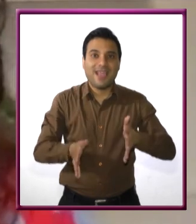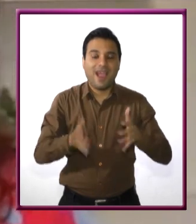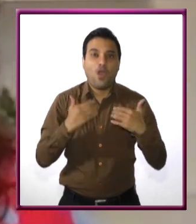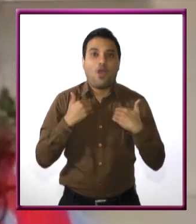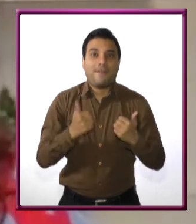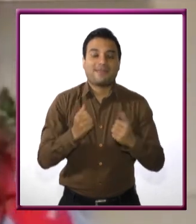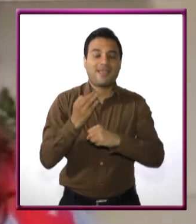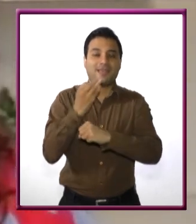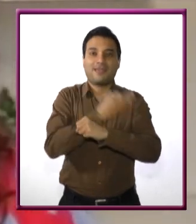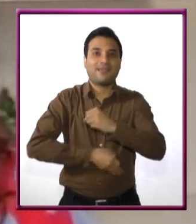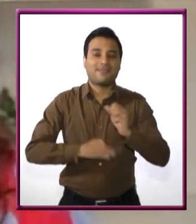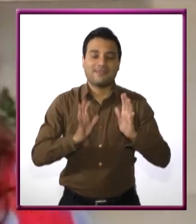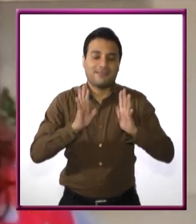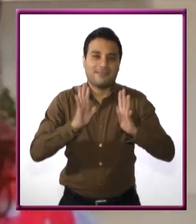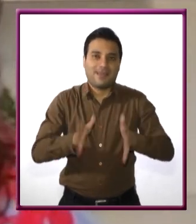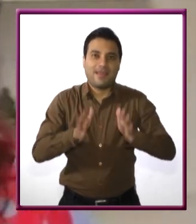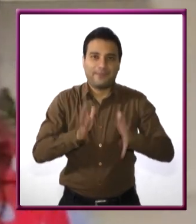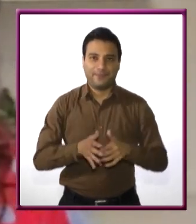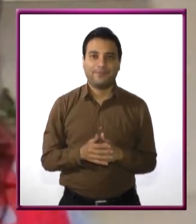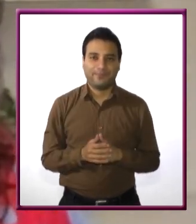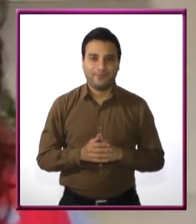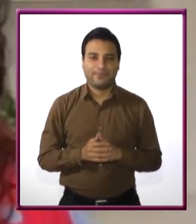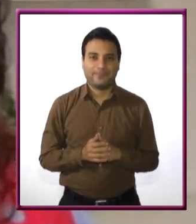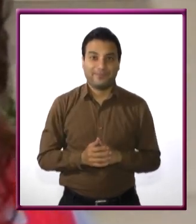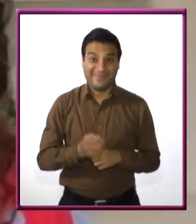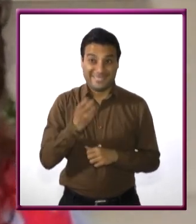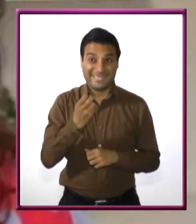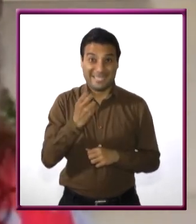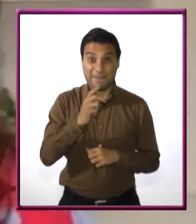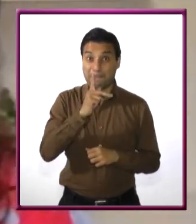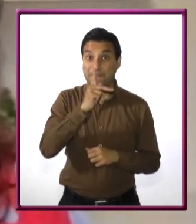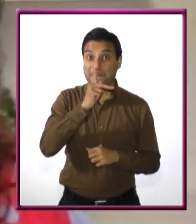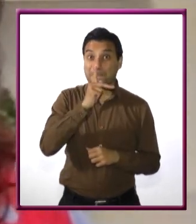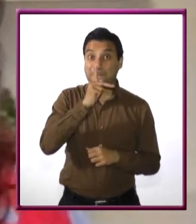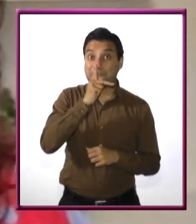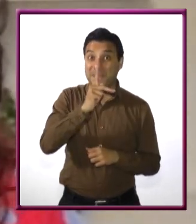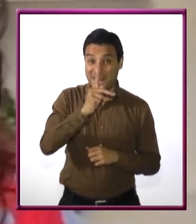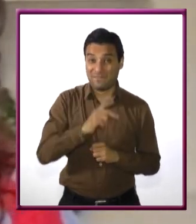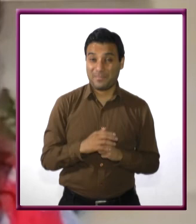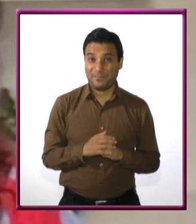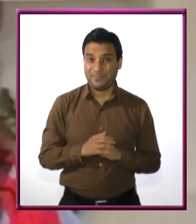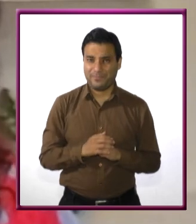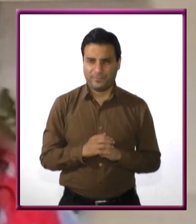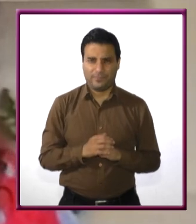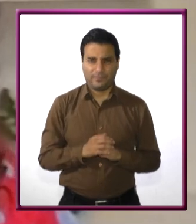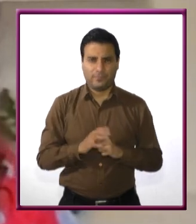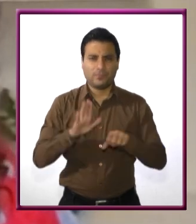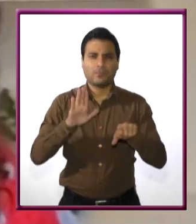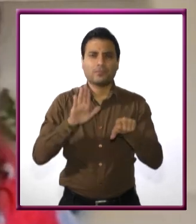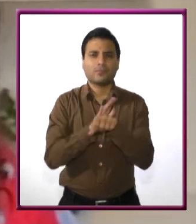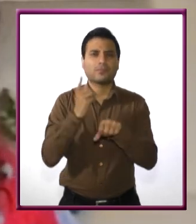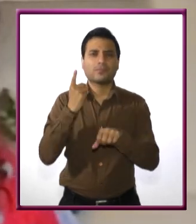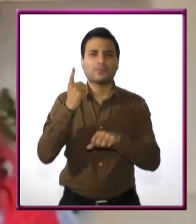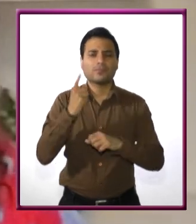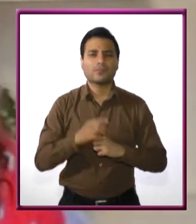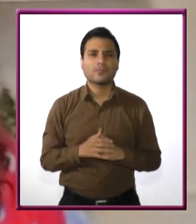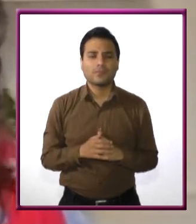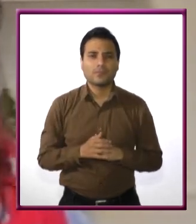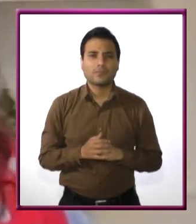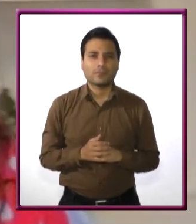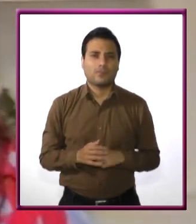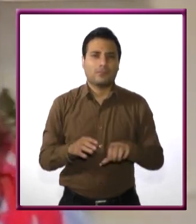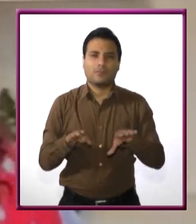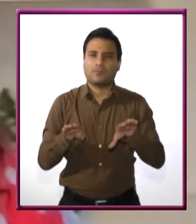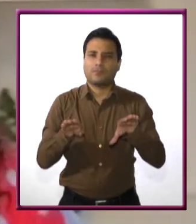Se ha revelado aquello que estaba buscando. Y esta exclamación o este grito lo hizo cuando